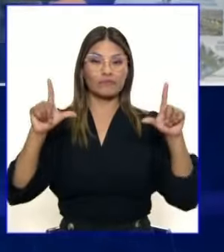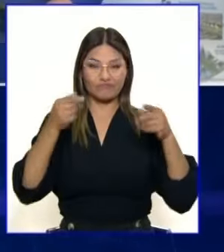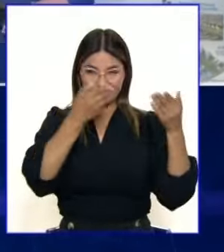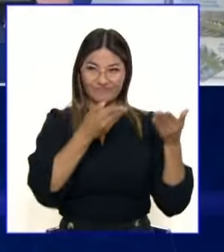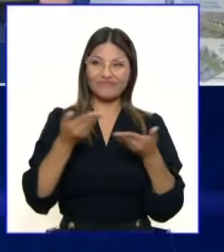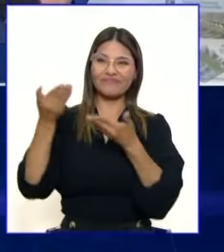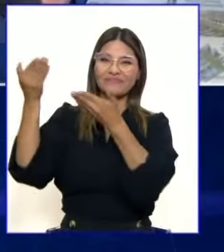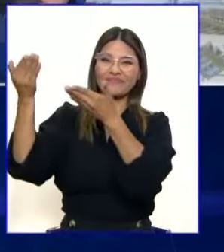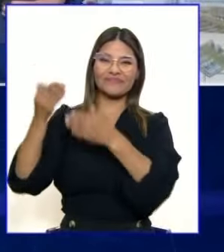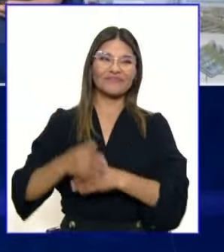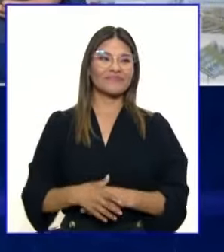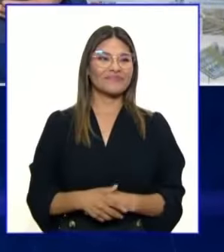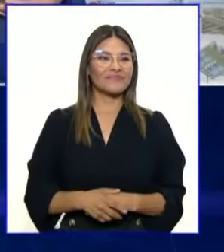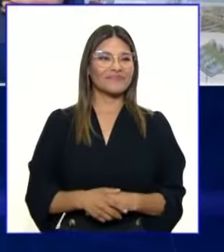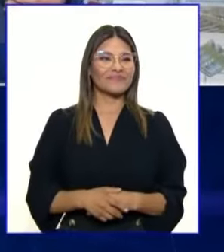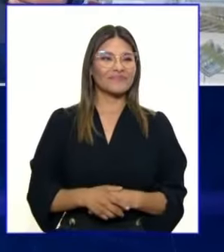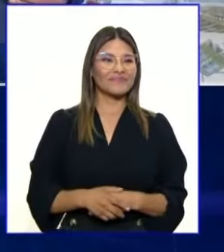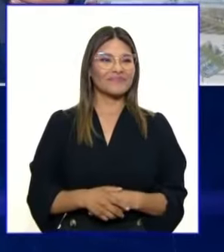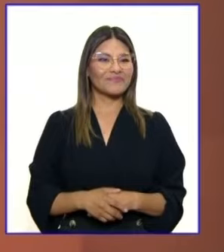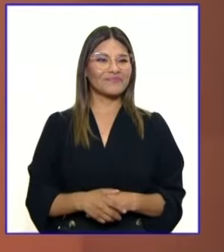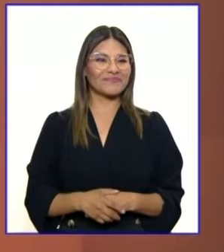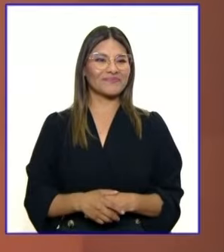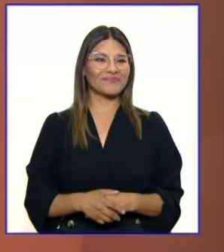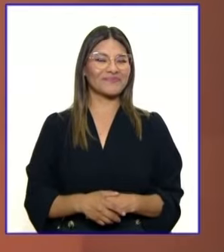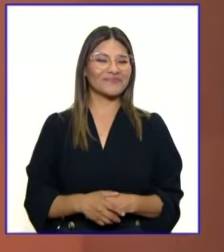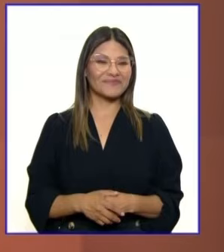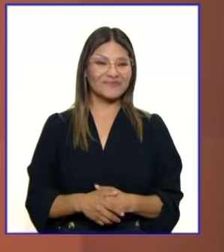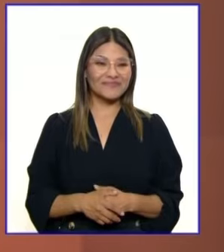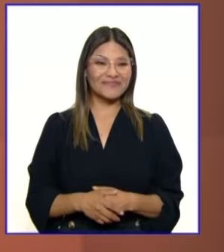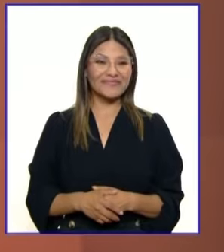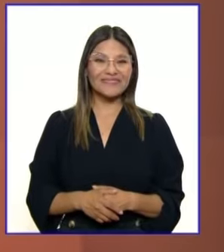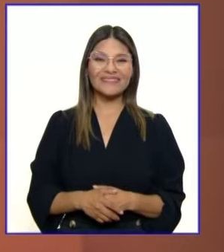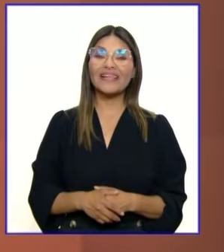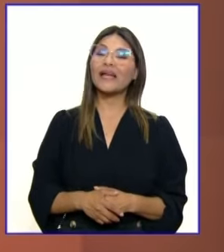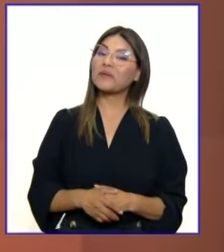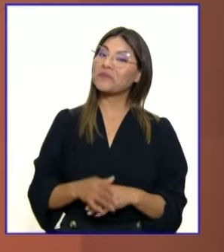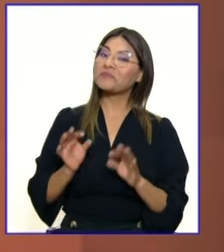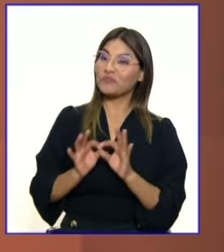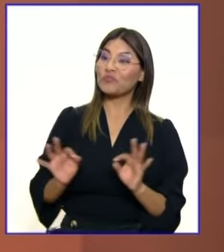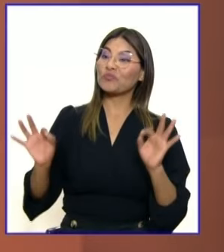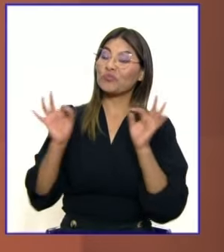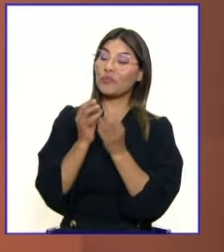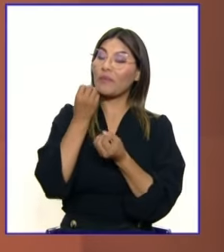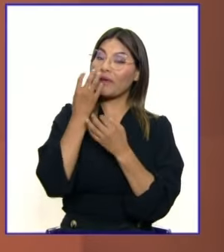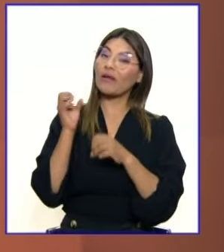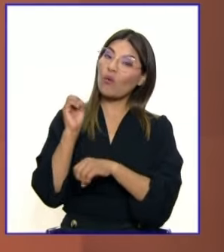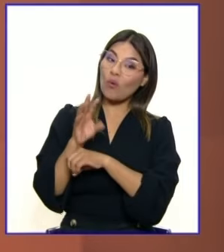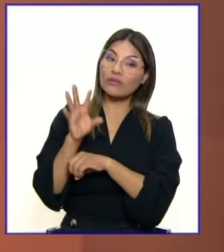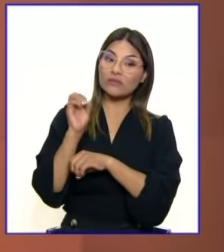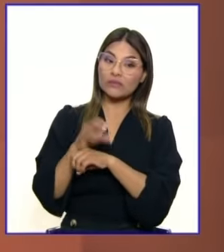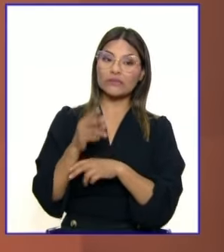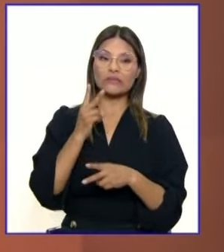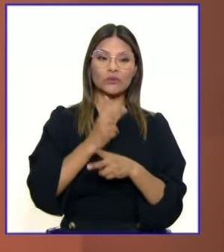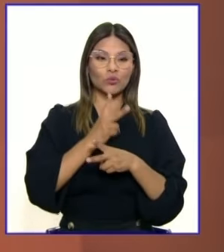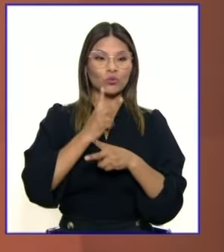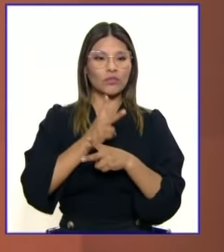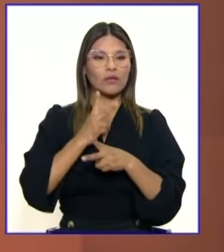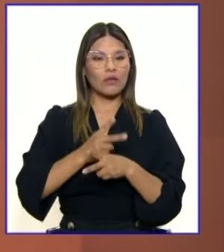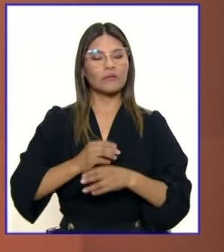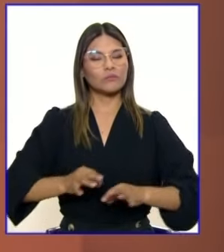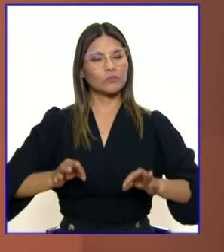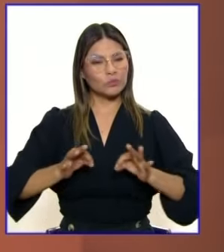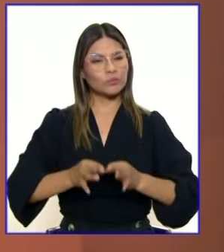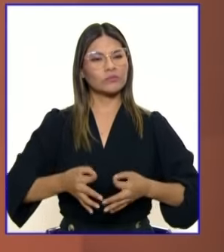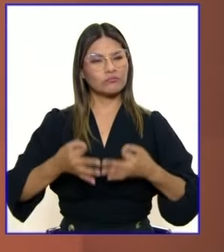Retornamos contigo, estudios. Muchas gracias, María Elena Guayasco, un importante mensaje, ¿no? El cuidado del agua, muy importante, ¿no?